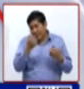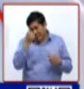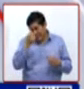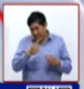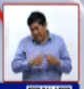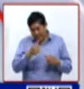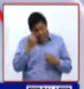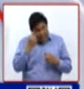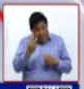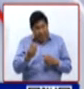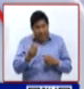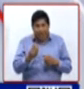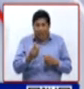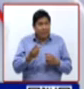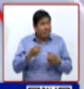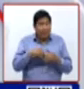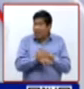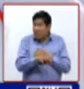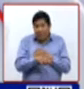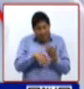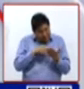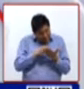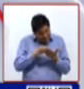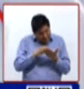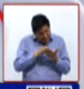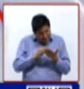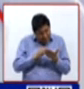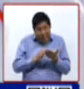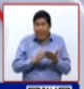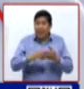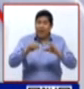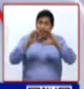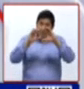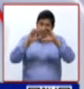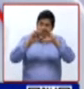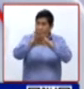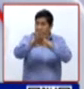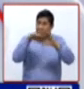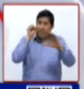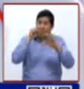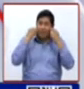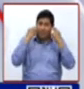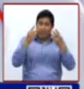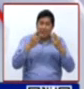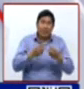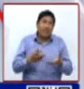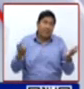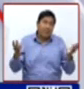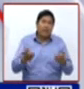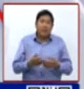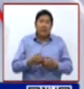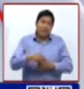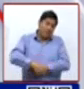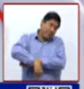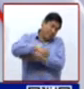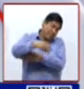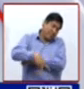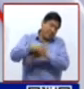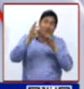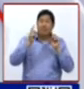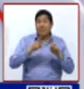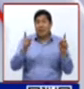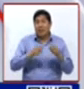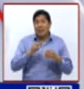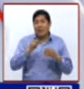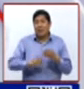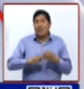recordar, quiere ver, ingrese. Por puede favor, escanear. George, ingresa para que puedas ver. Lo voy a ver. Como a medianoche ha estado en digitalmente. Su cúspide. Pero en